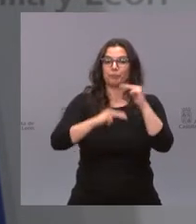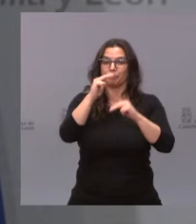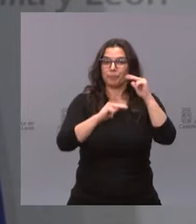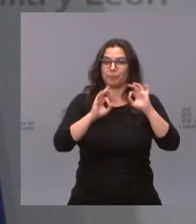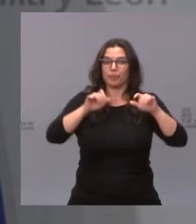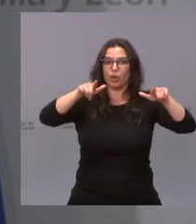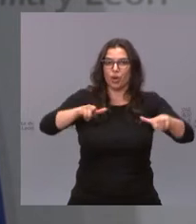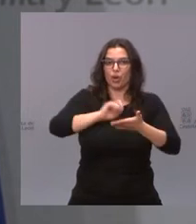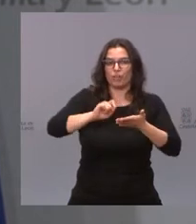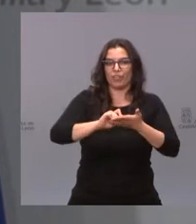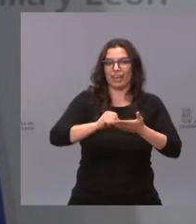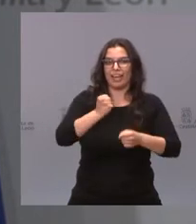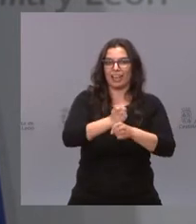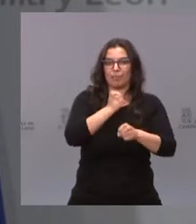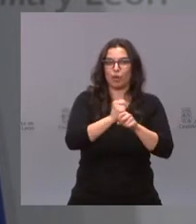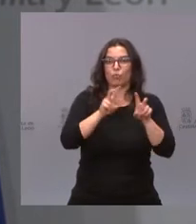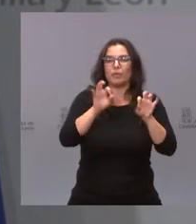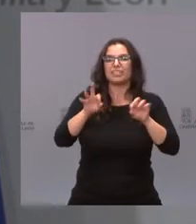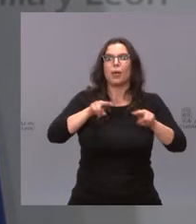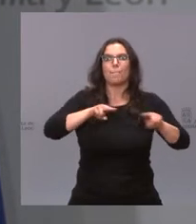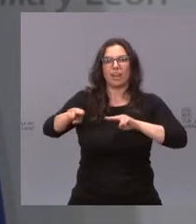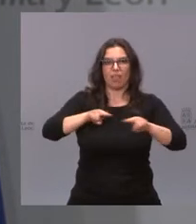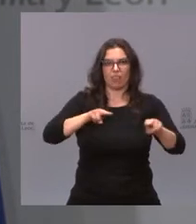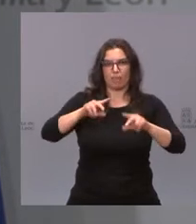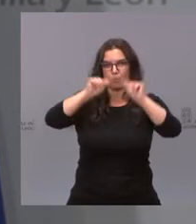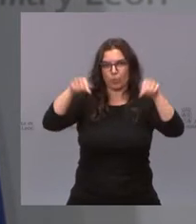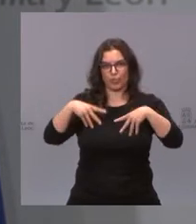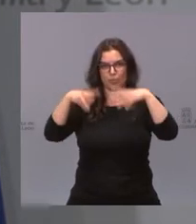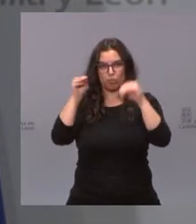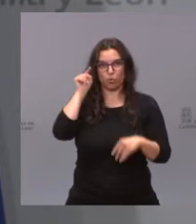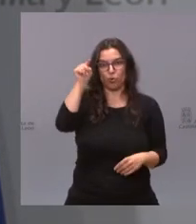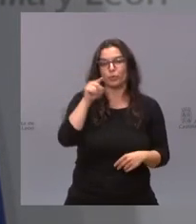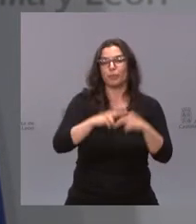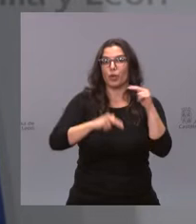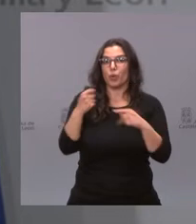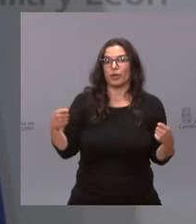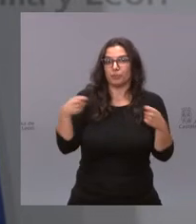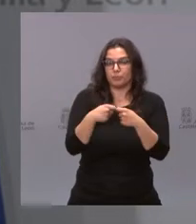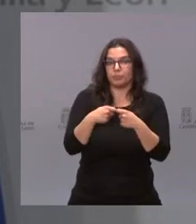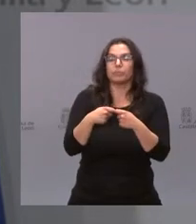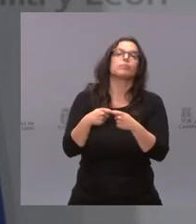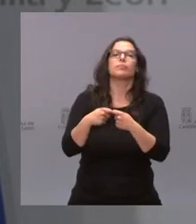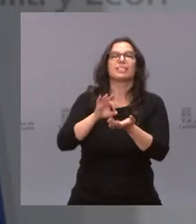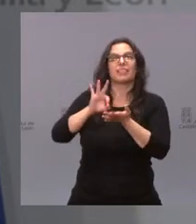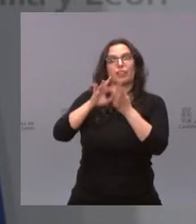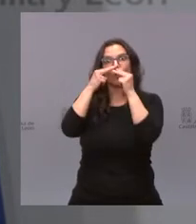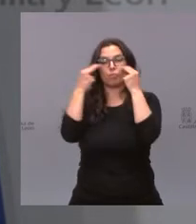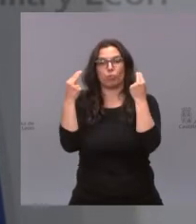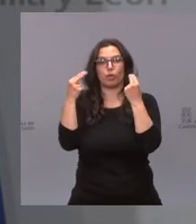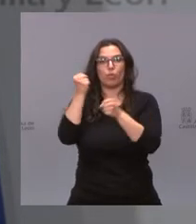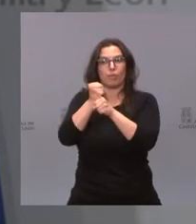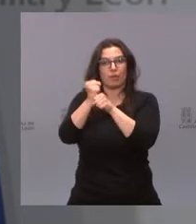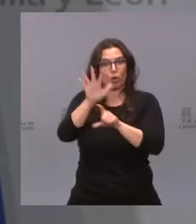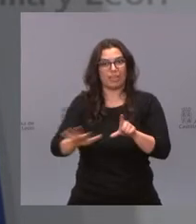oficina de empleo en Miranda de Ebro, en Burgos. La obra, que va a ser cofinanciada por el Servicio Público de Empleo Estatal, va